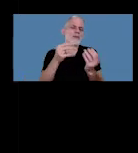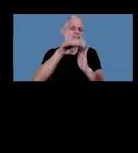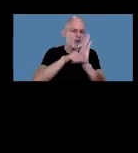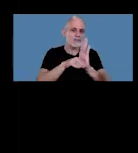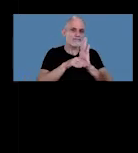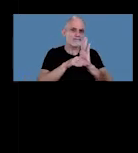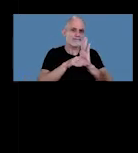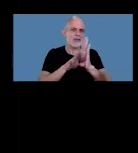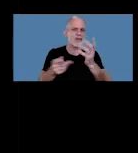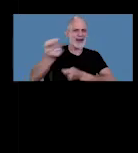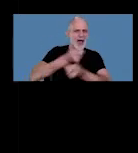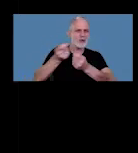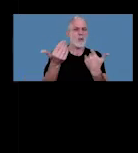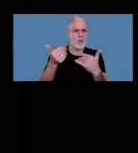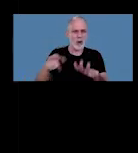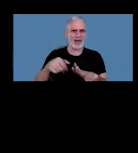obligaciones negociables.